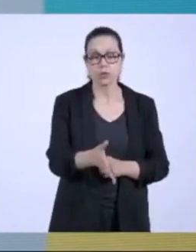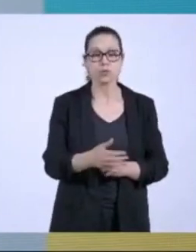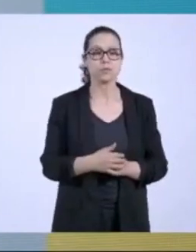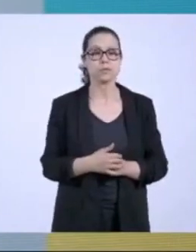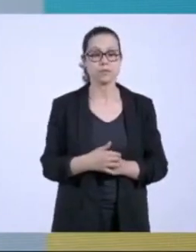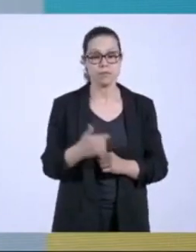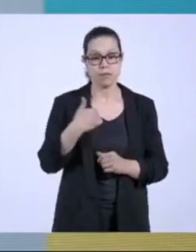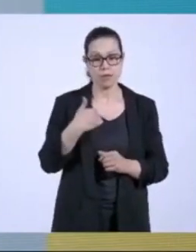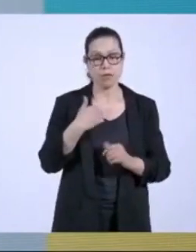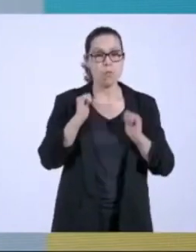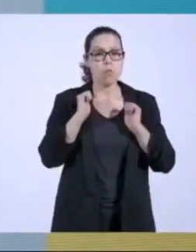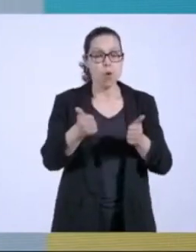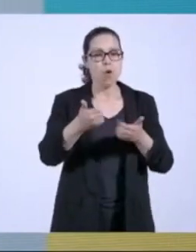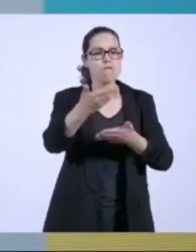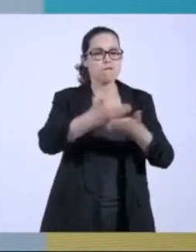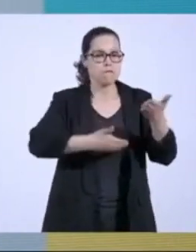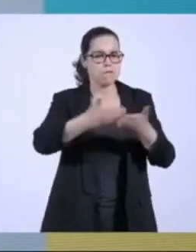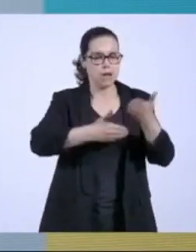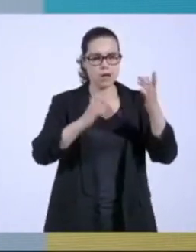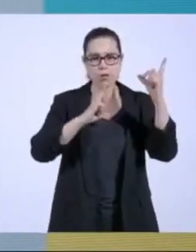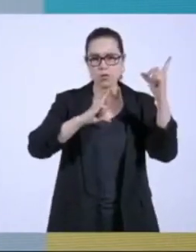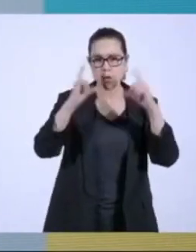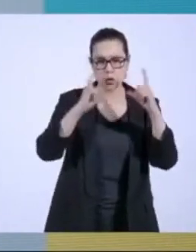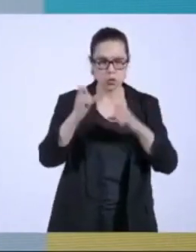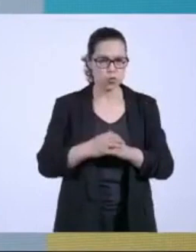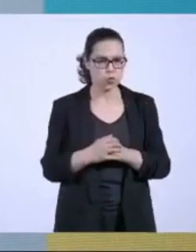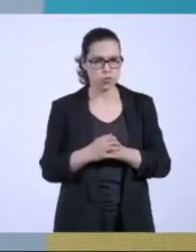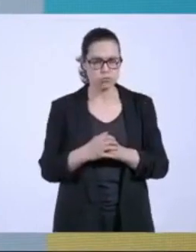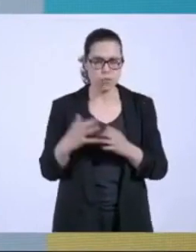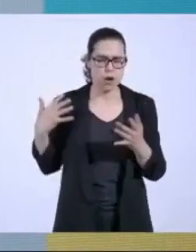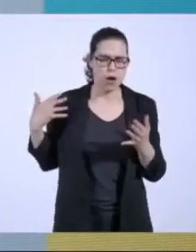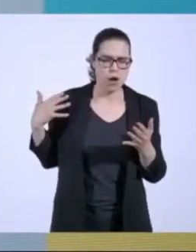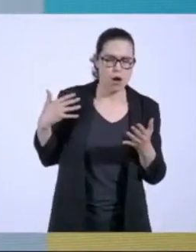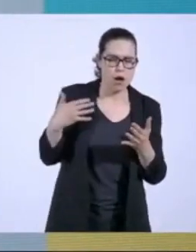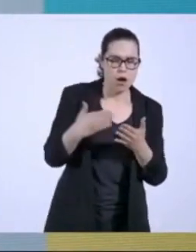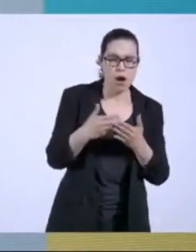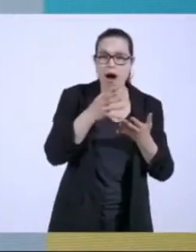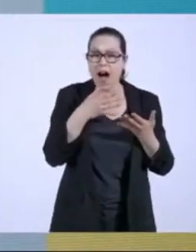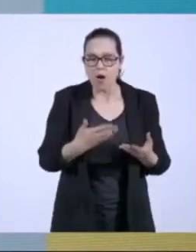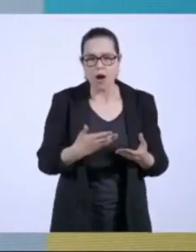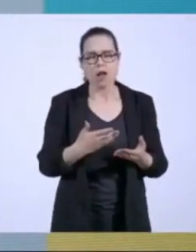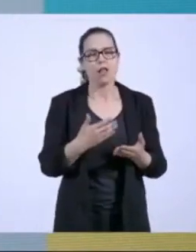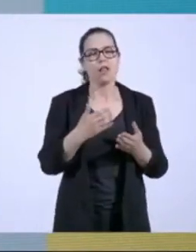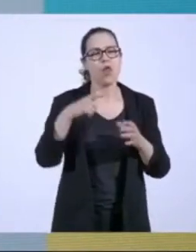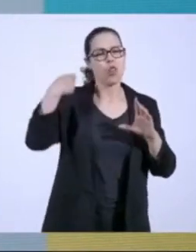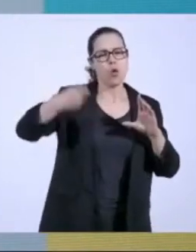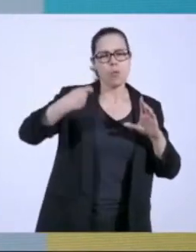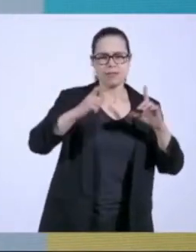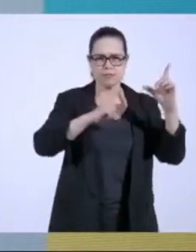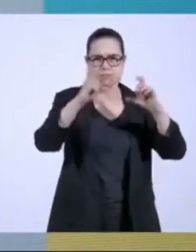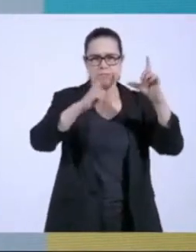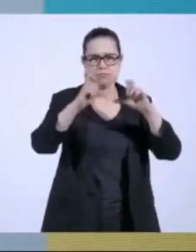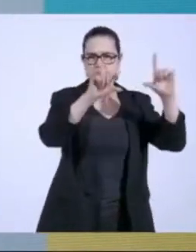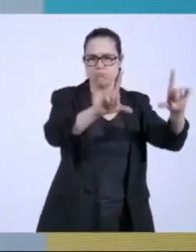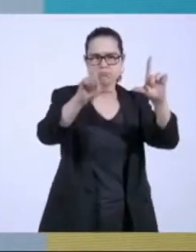comenzos no fotoxornalismo e de seguir agora no fotodocumentalismo. Os